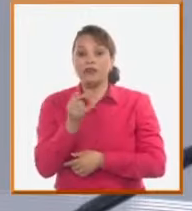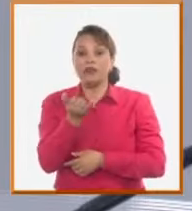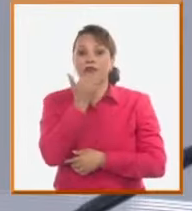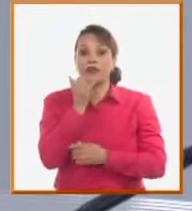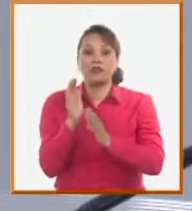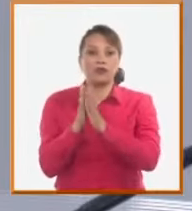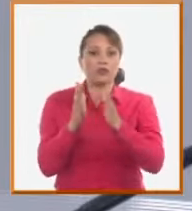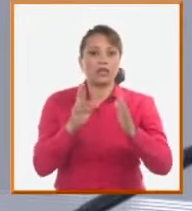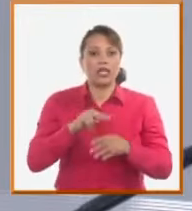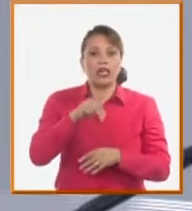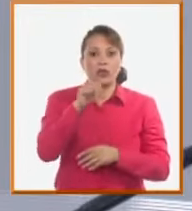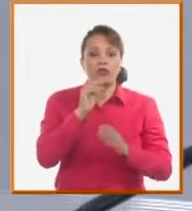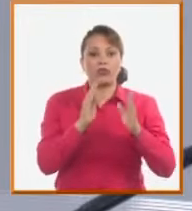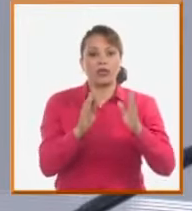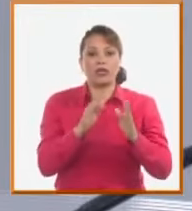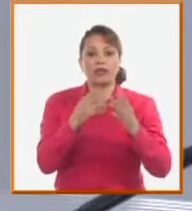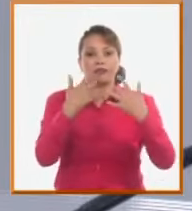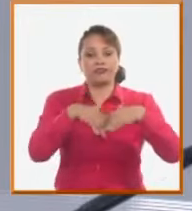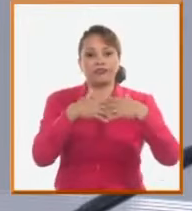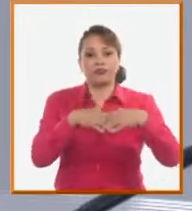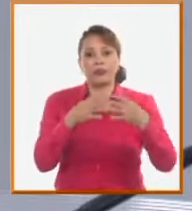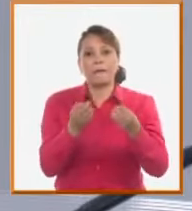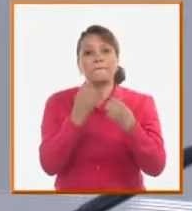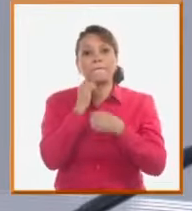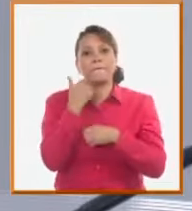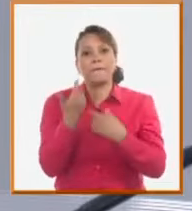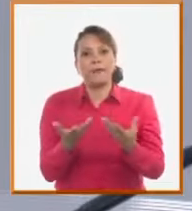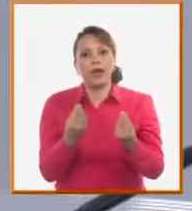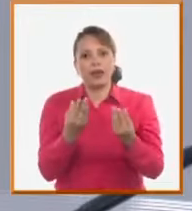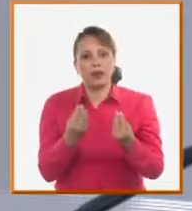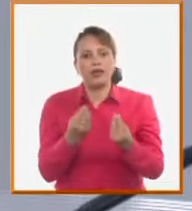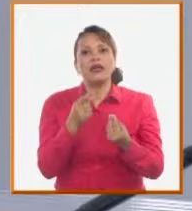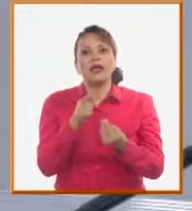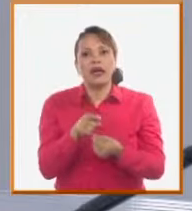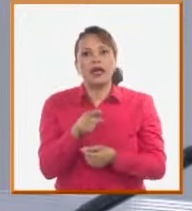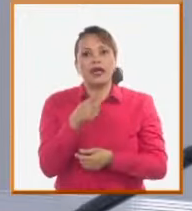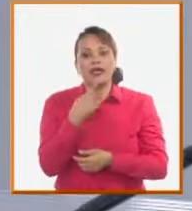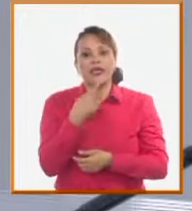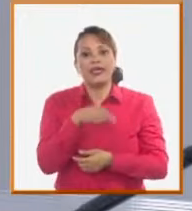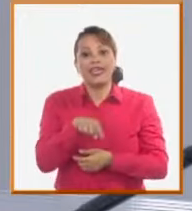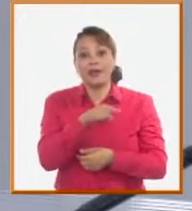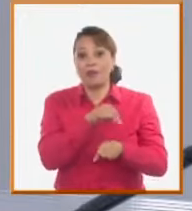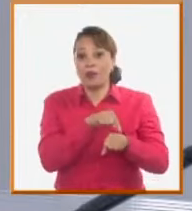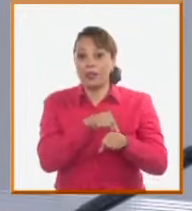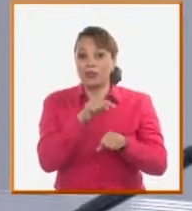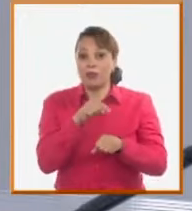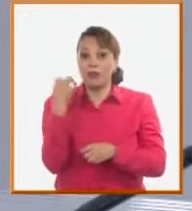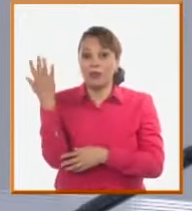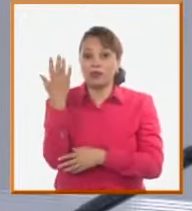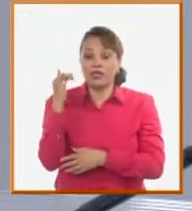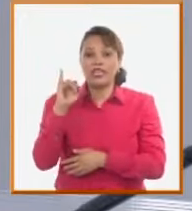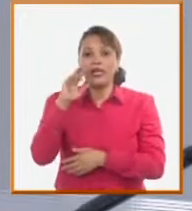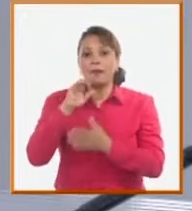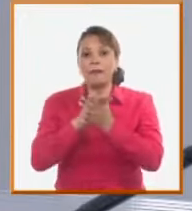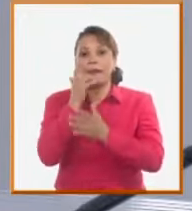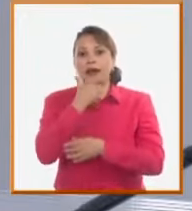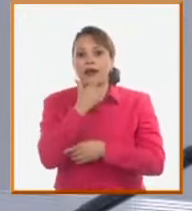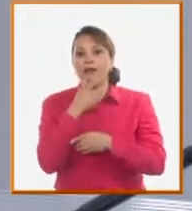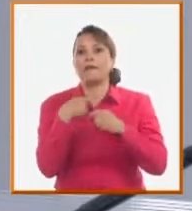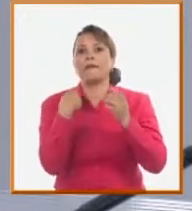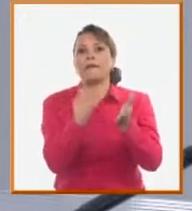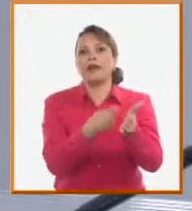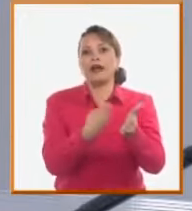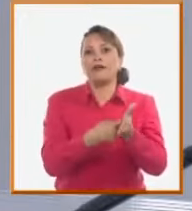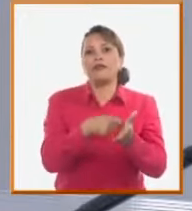es la parte más industrializada del país y es donde Esicuba tiene los mayores valores a riesgo. Pues en ese momento nosotros indemnizamos cerca